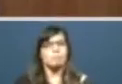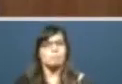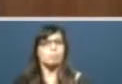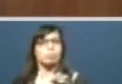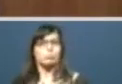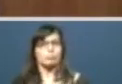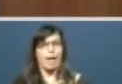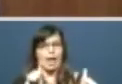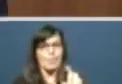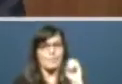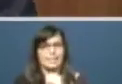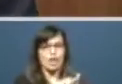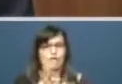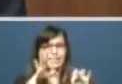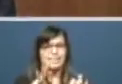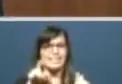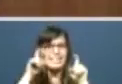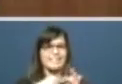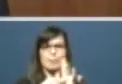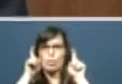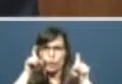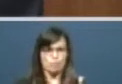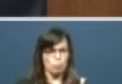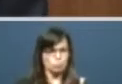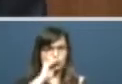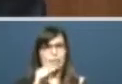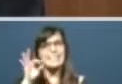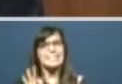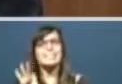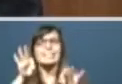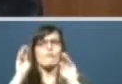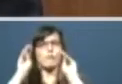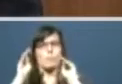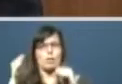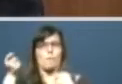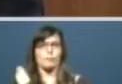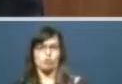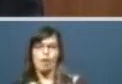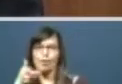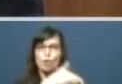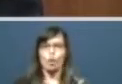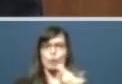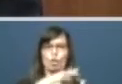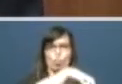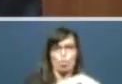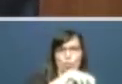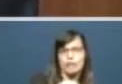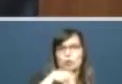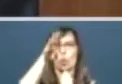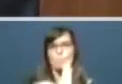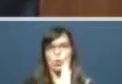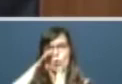formación profesional un esfuerzo que contará con una plataforma colaborativa entre centros y programas y con una especial presencia